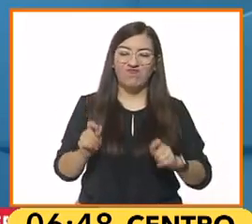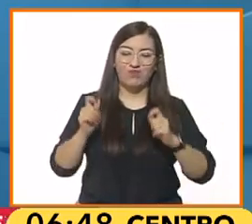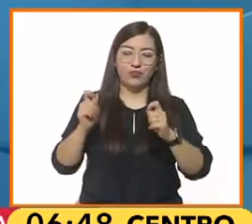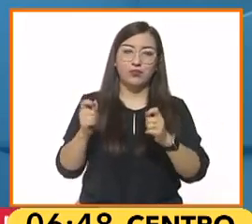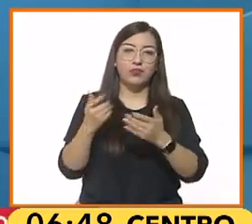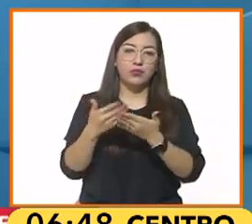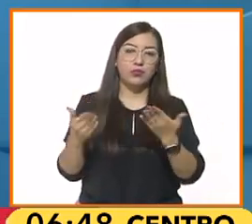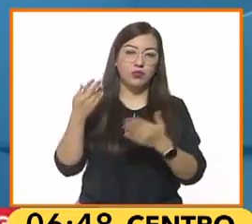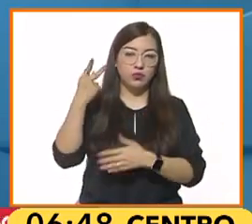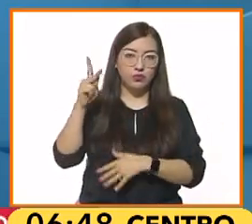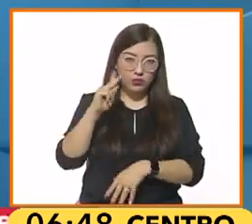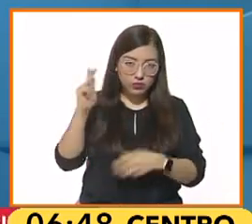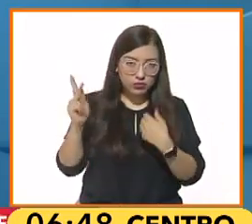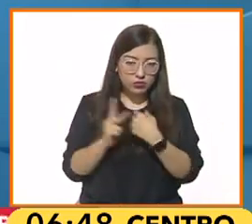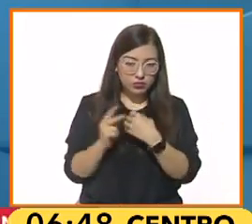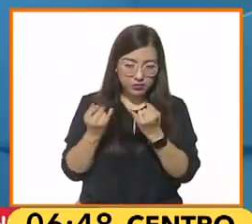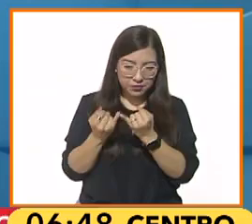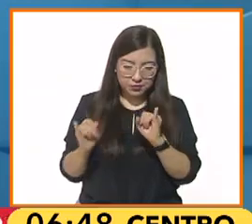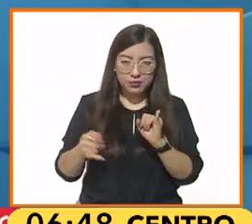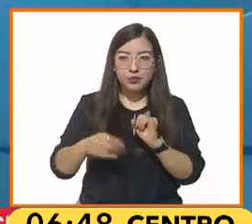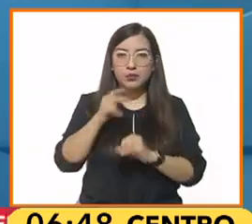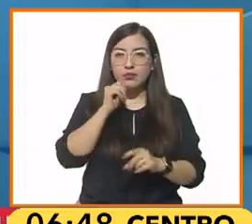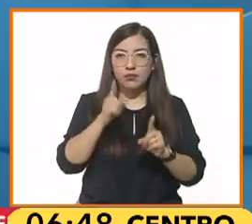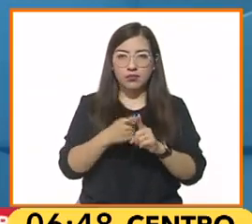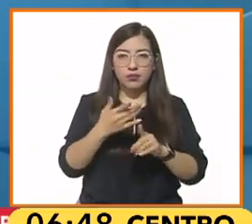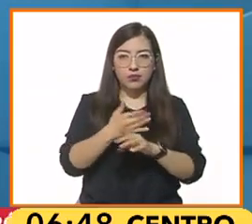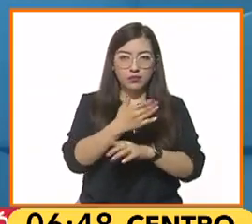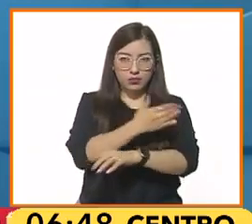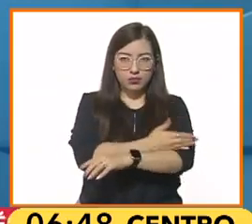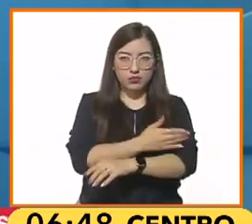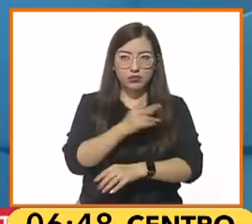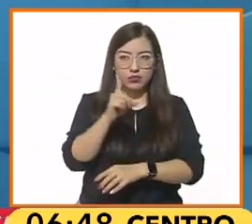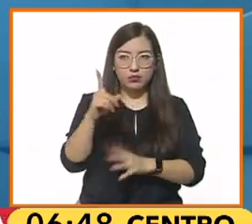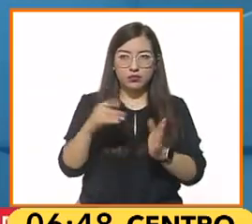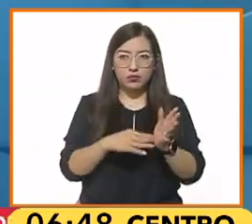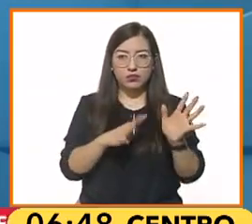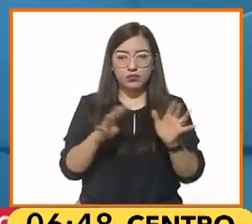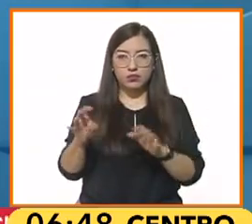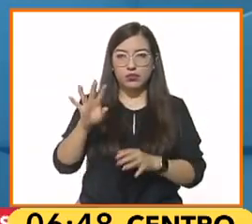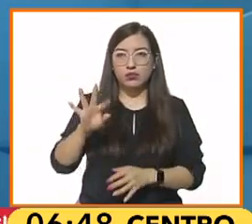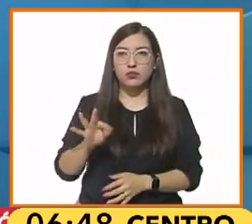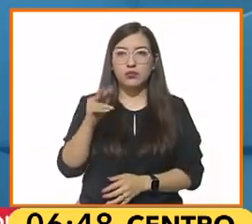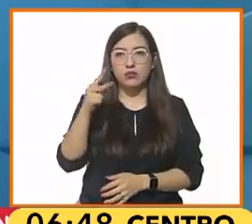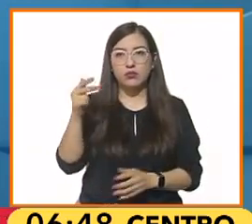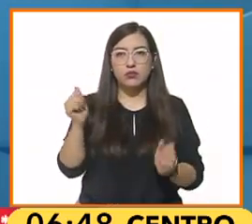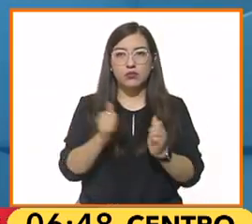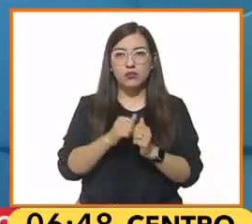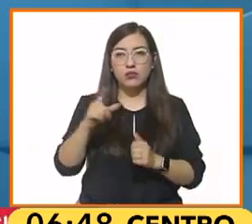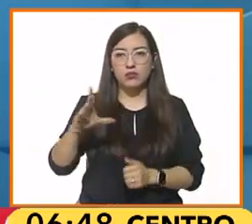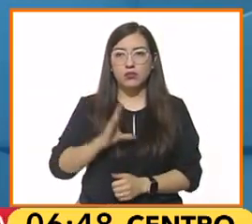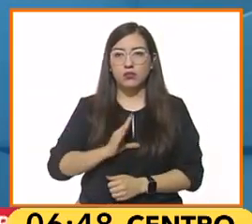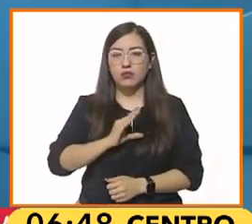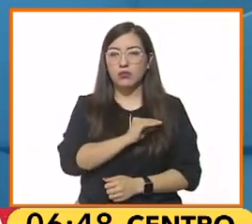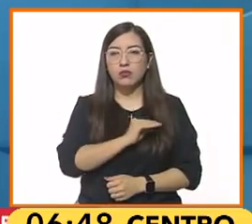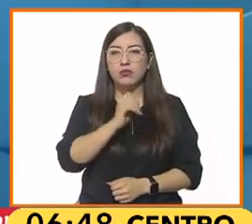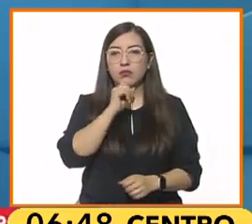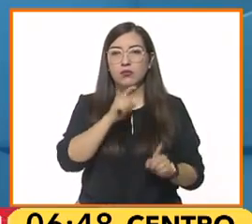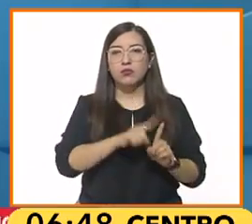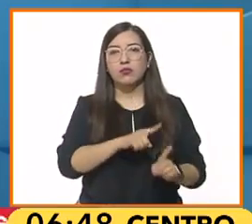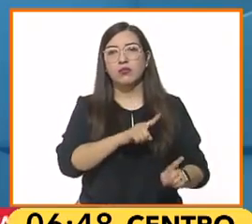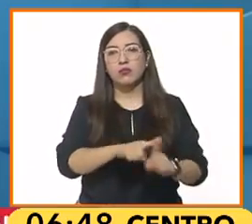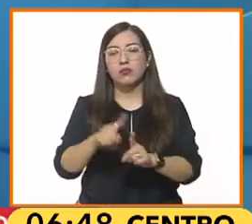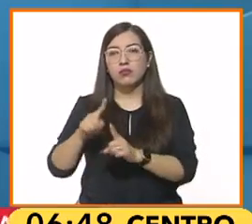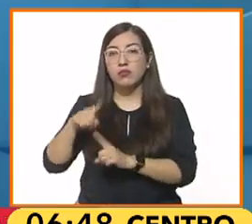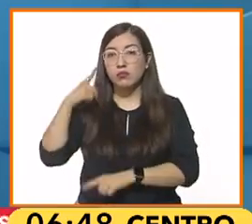también desde que empezaron los conflictos desde 1948 con la población palestina y los primeros desplazamientos que hubo, ¿no? Estados Unidos